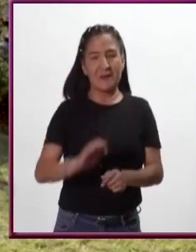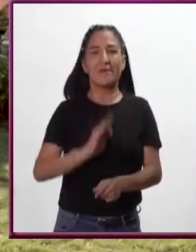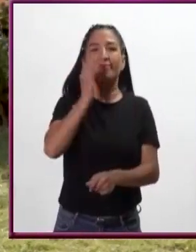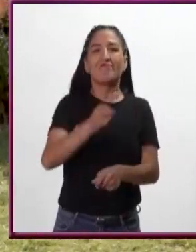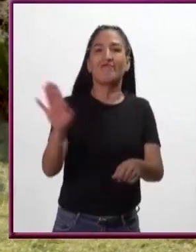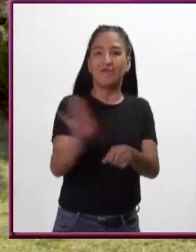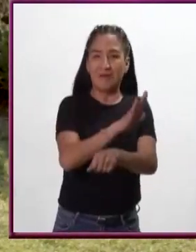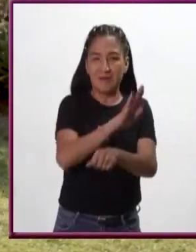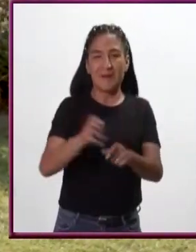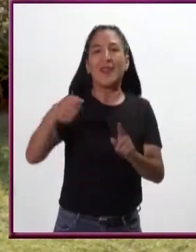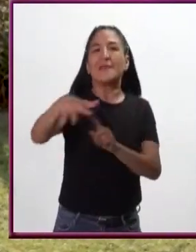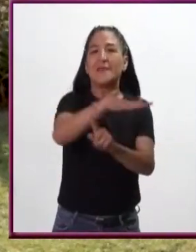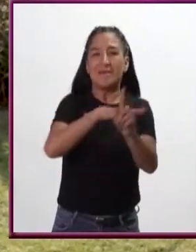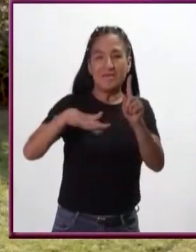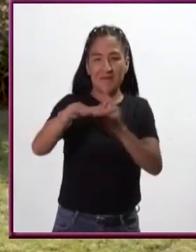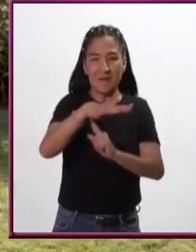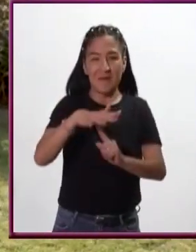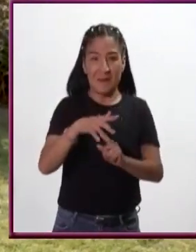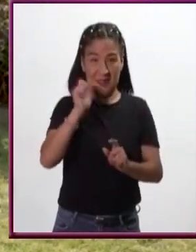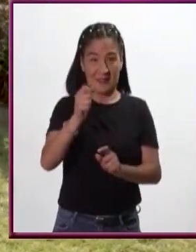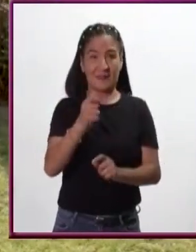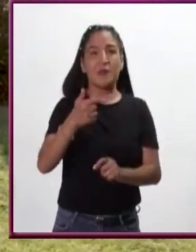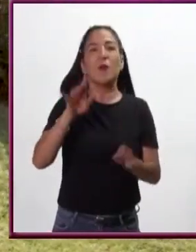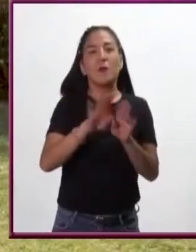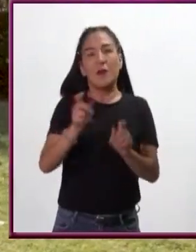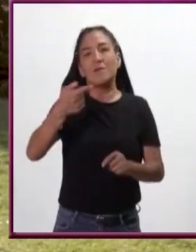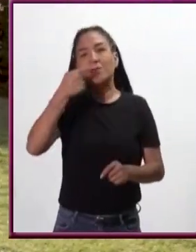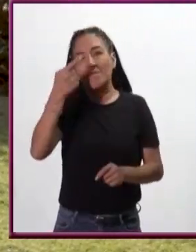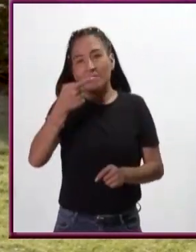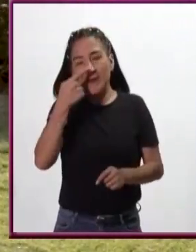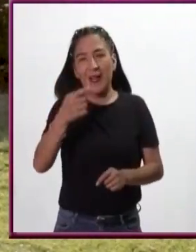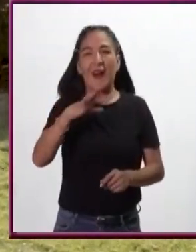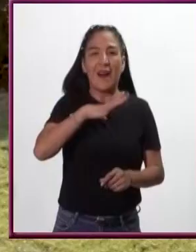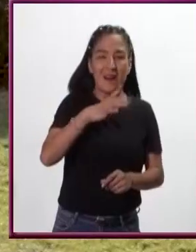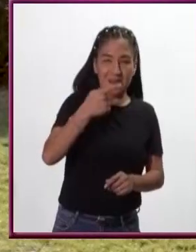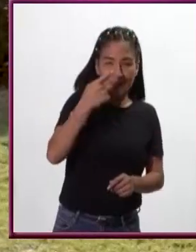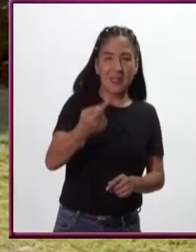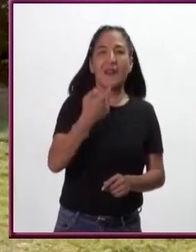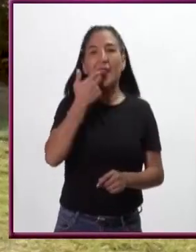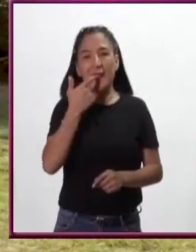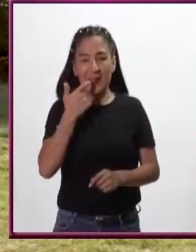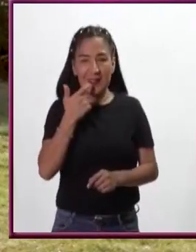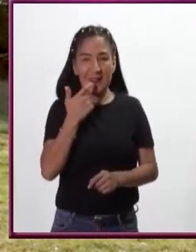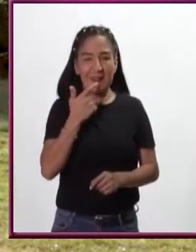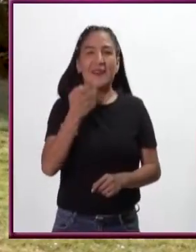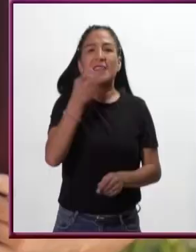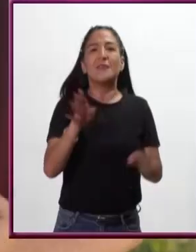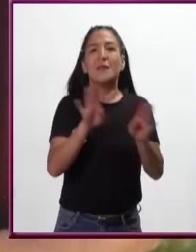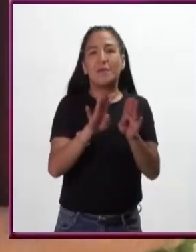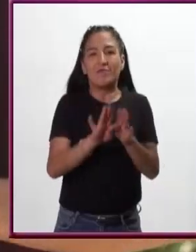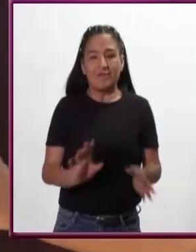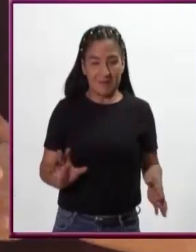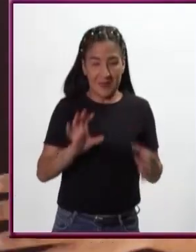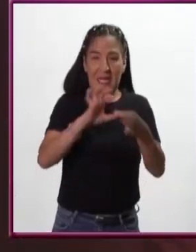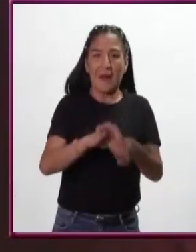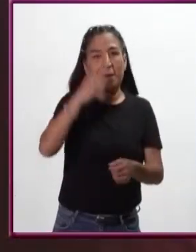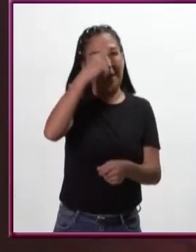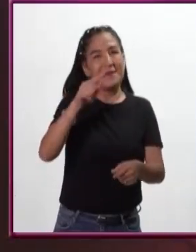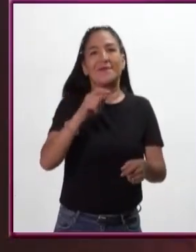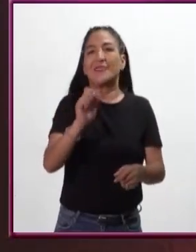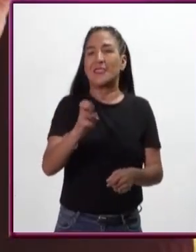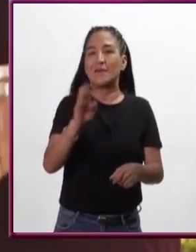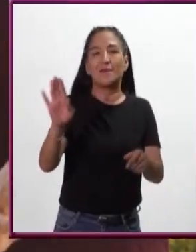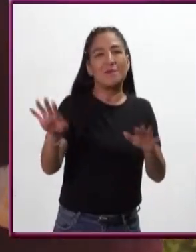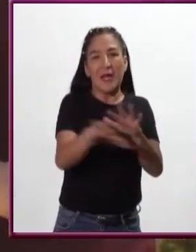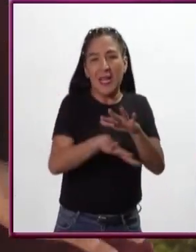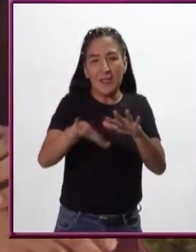al máximo de nuestro entorno. Los sentidos, entre los que se encuentran el olfato y el gusto, son la herramienta básica con